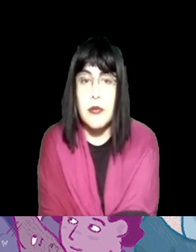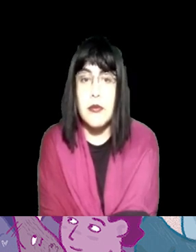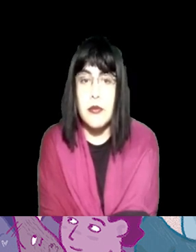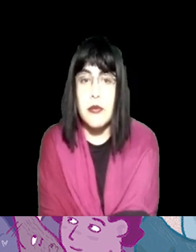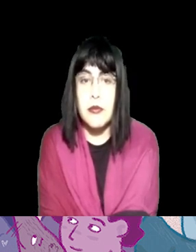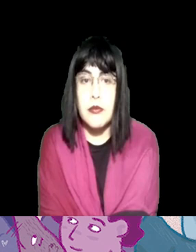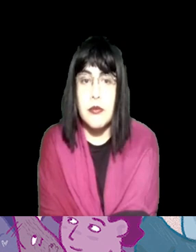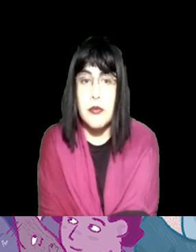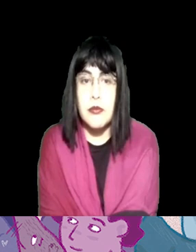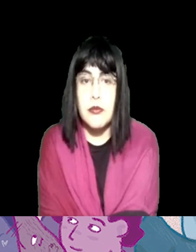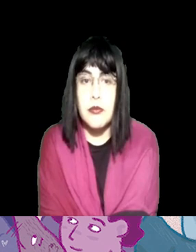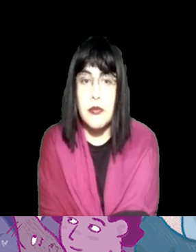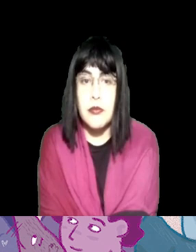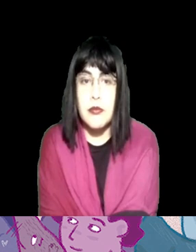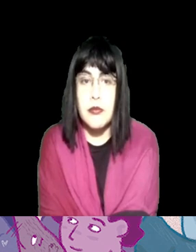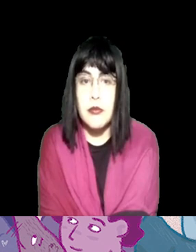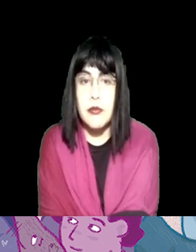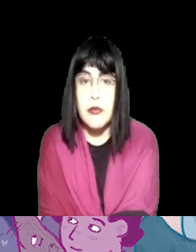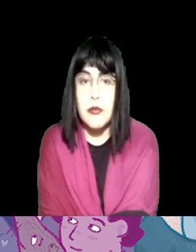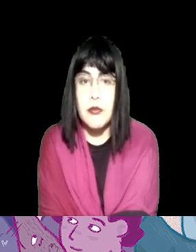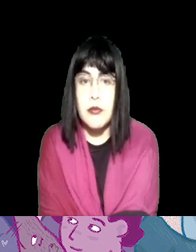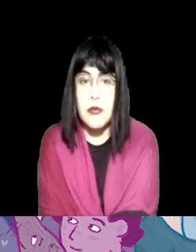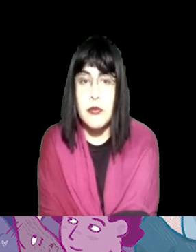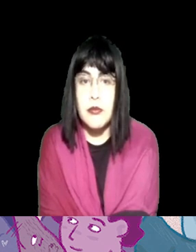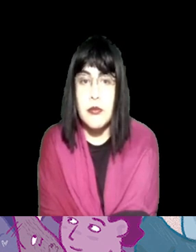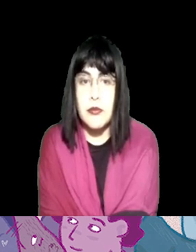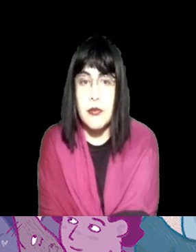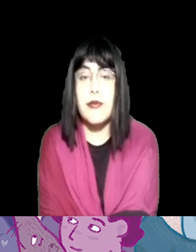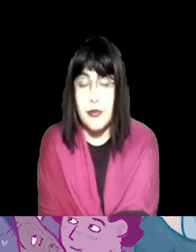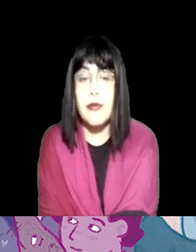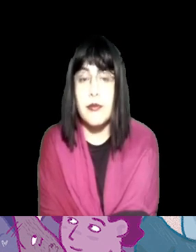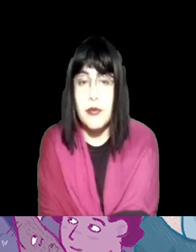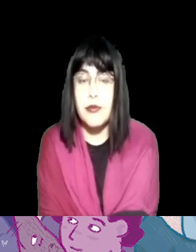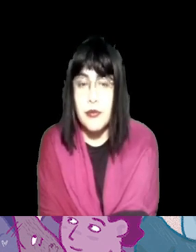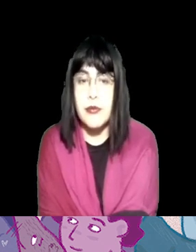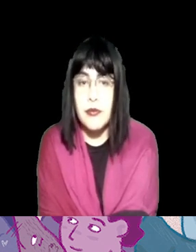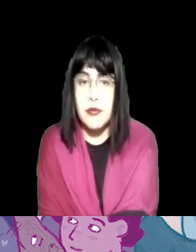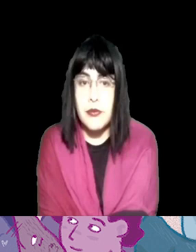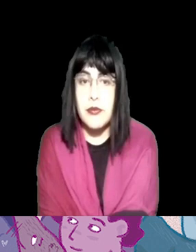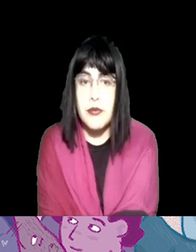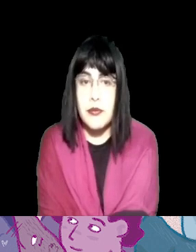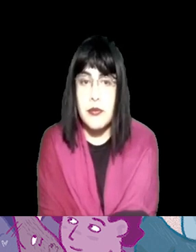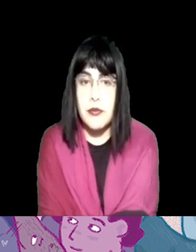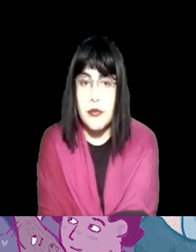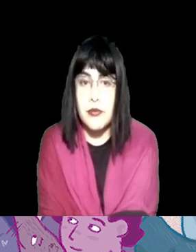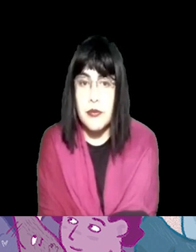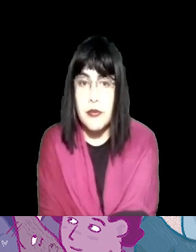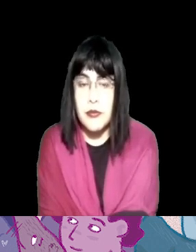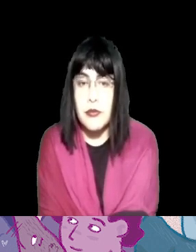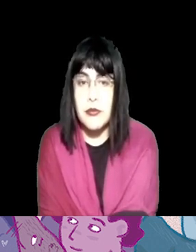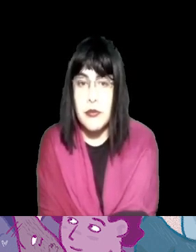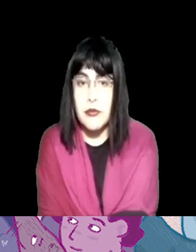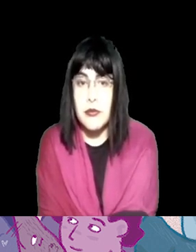de las personas trans es algo muy determinante en cuán exitoso, por así decirlo, sea como tu proceso de tránsito de género. O sea, está